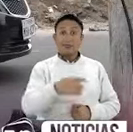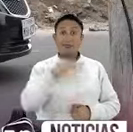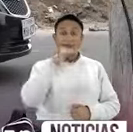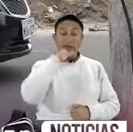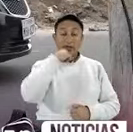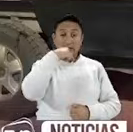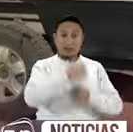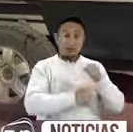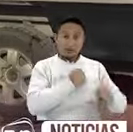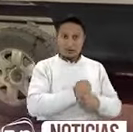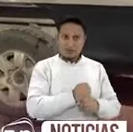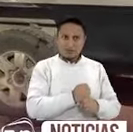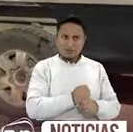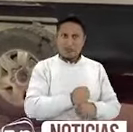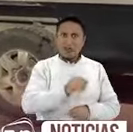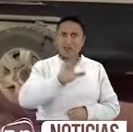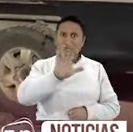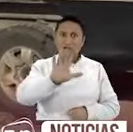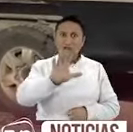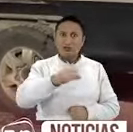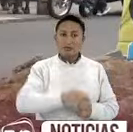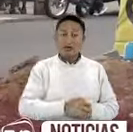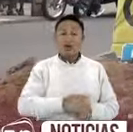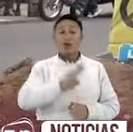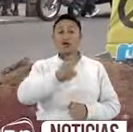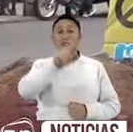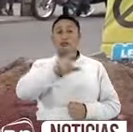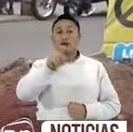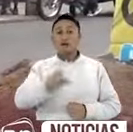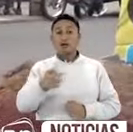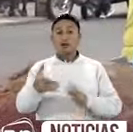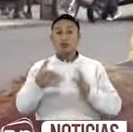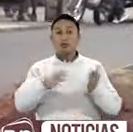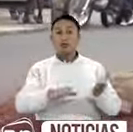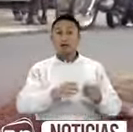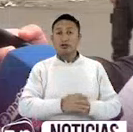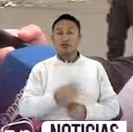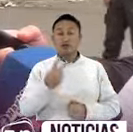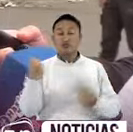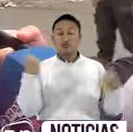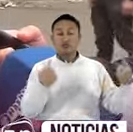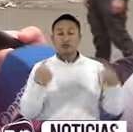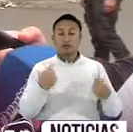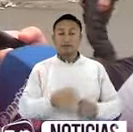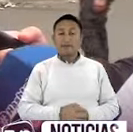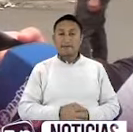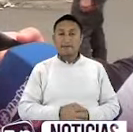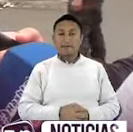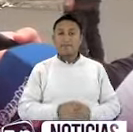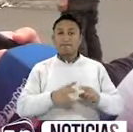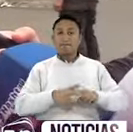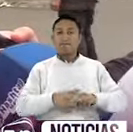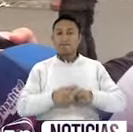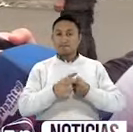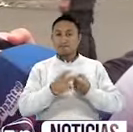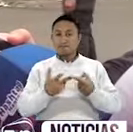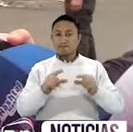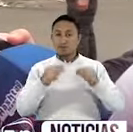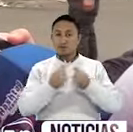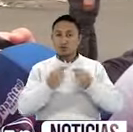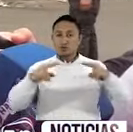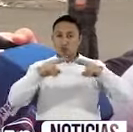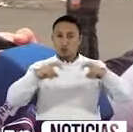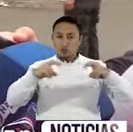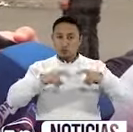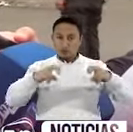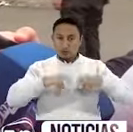en las últimas 30 horas. Dejan 4 personas fallecidas y otras 2 heridas. Las unidades investigativas están realizando todo